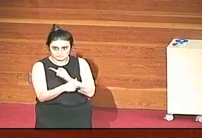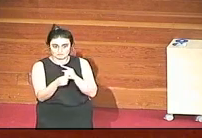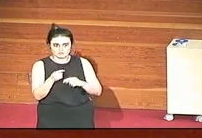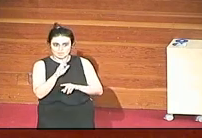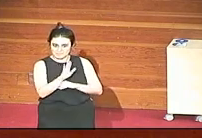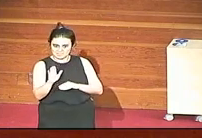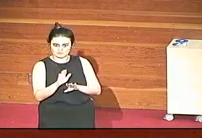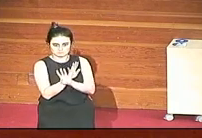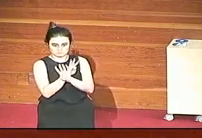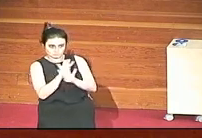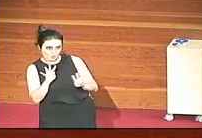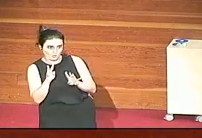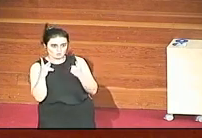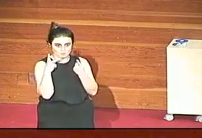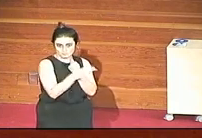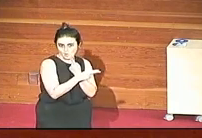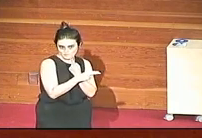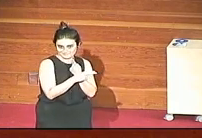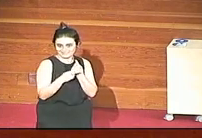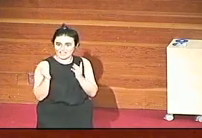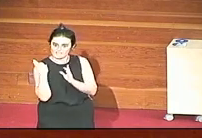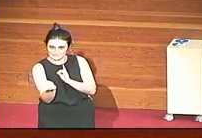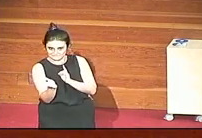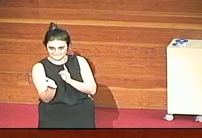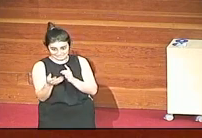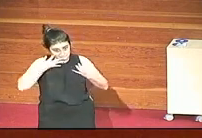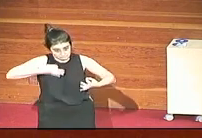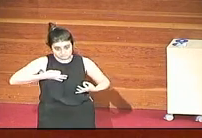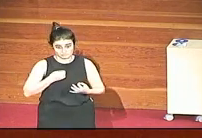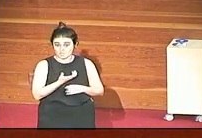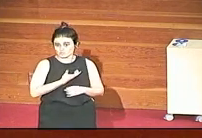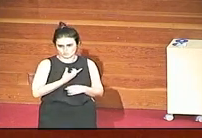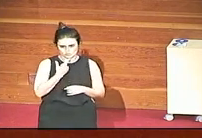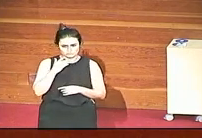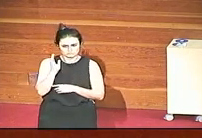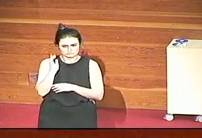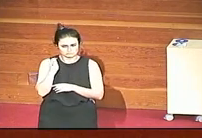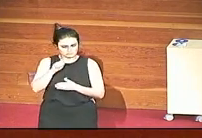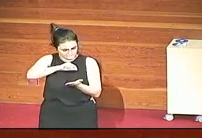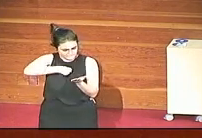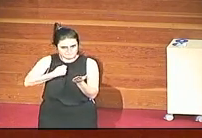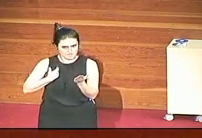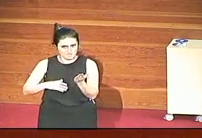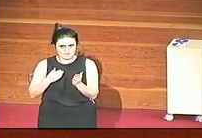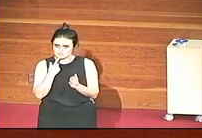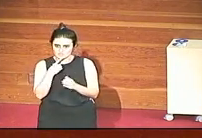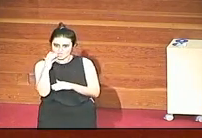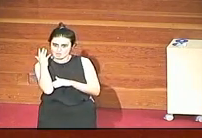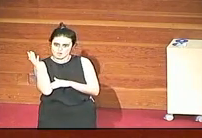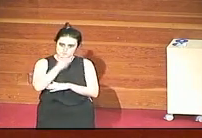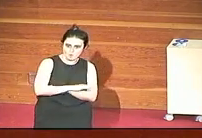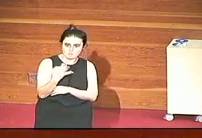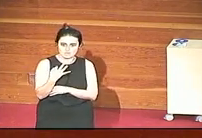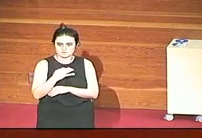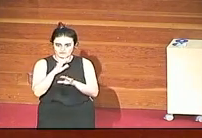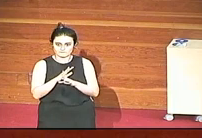consiguieron que no se para cuando había una orden por parte del ayuntamiento firmada por el alcalde que se tenía que talar lo han podado